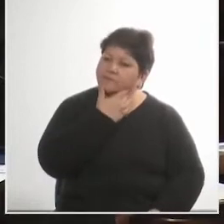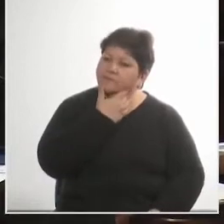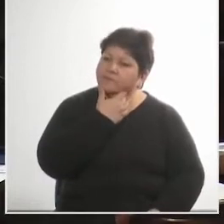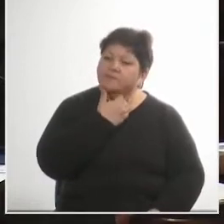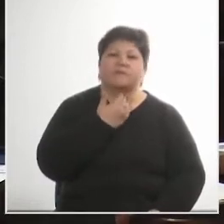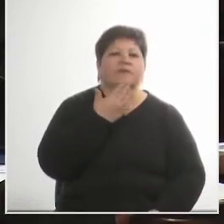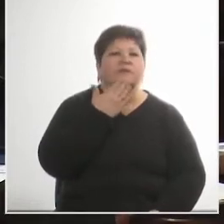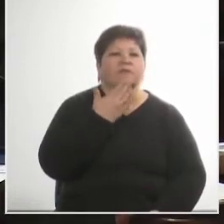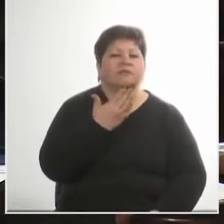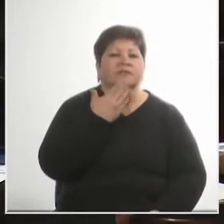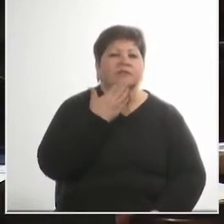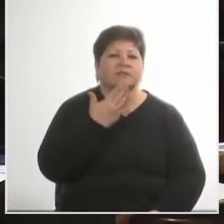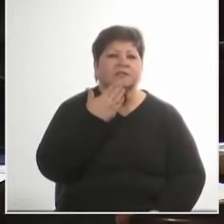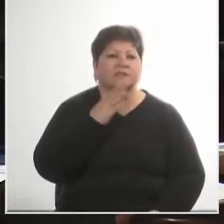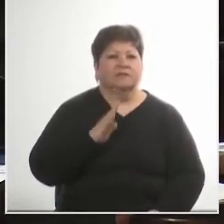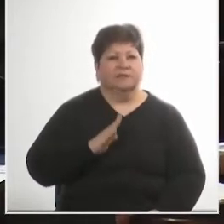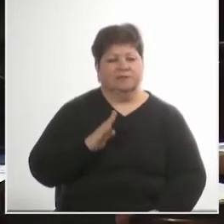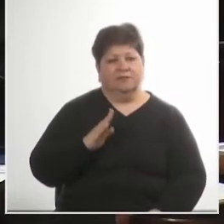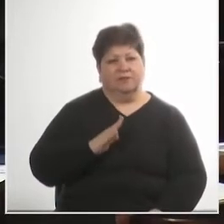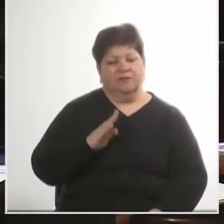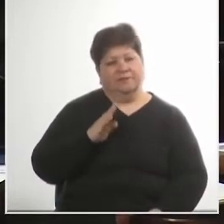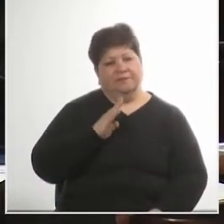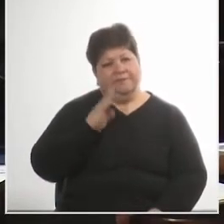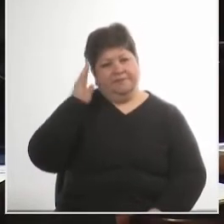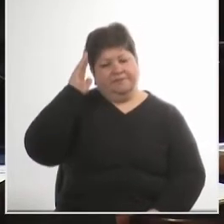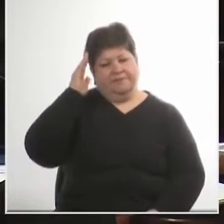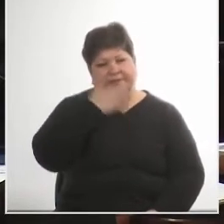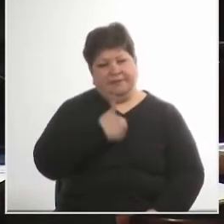Gracias, señora Presidente. Quiero contribuir